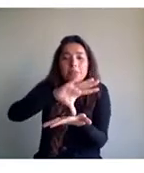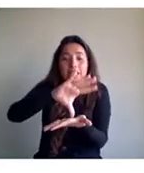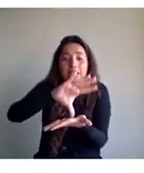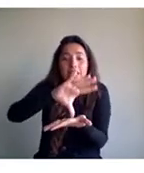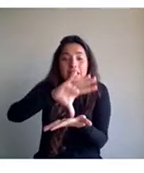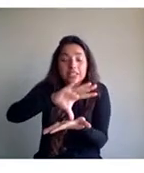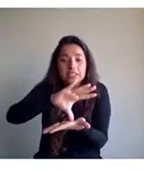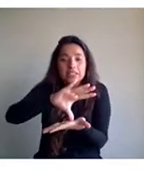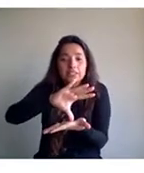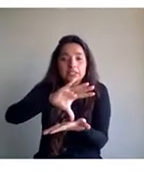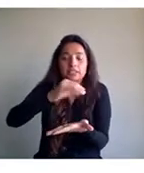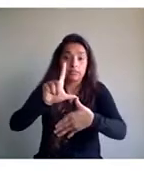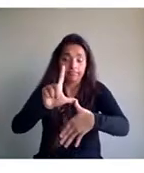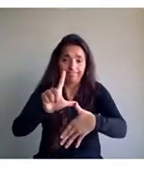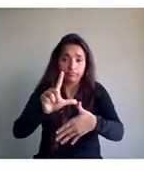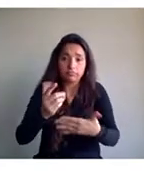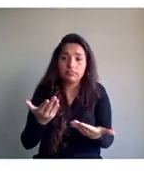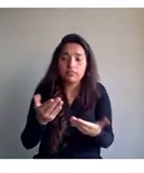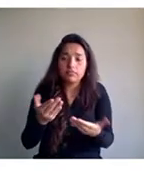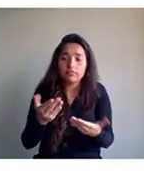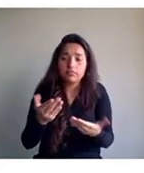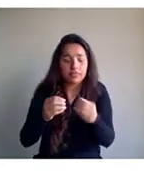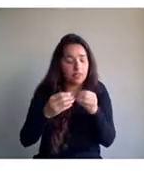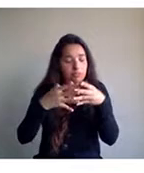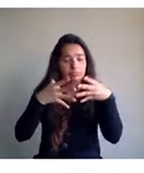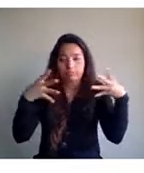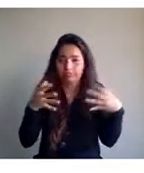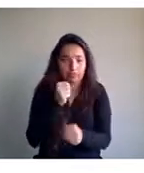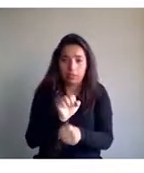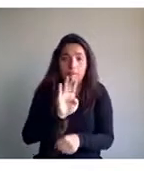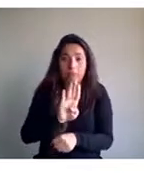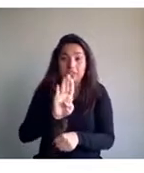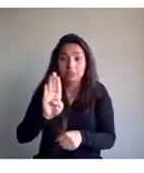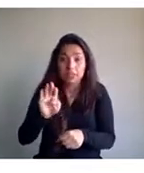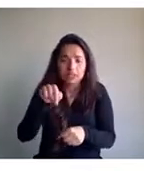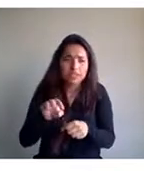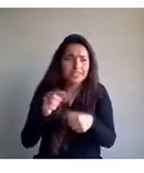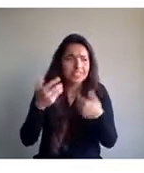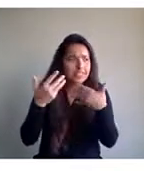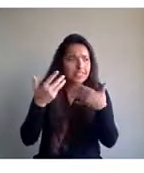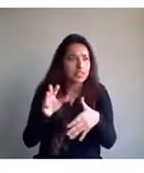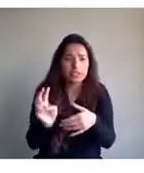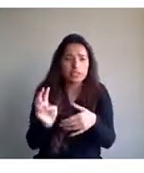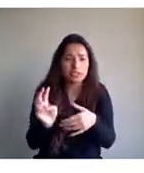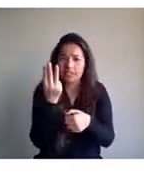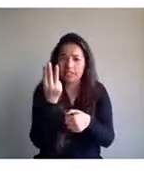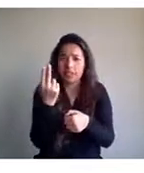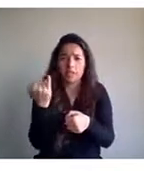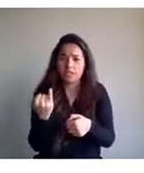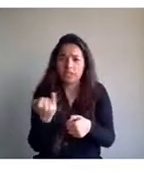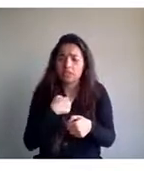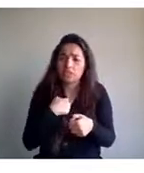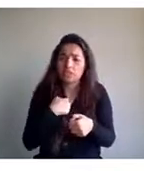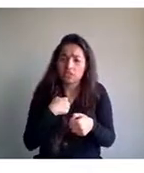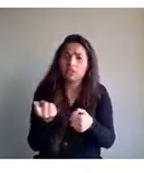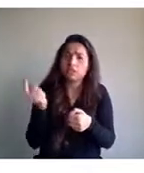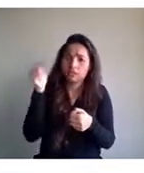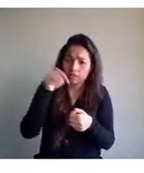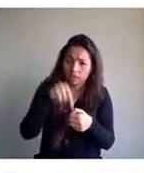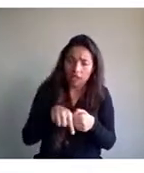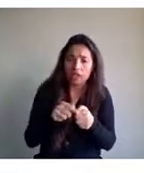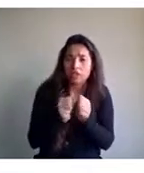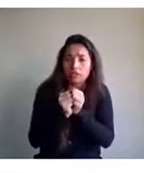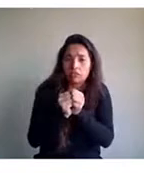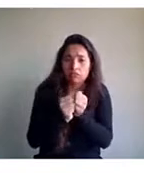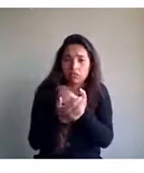constante el trabajo de the star es es tal vez ya la tercera vez y no intervengo por tercer año consecutivo en